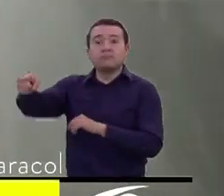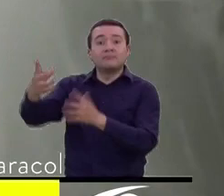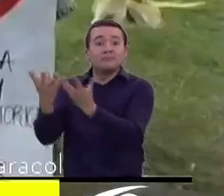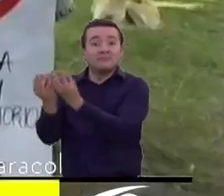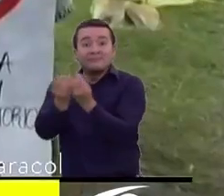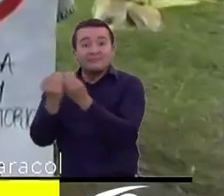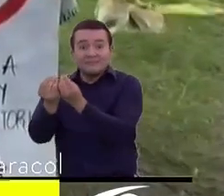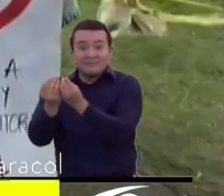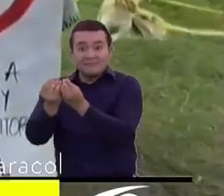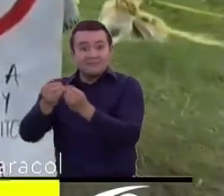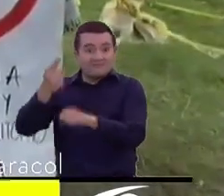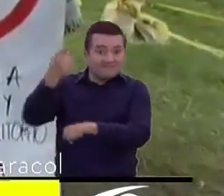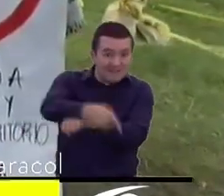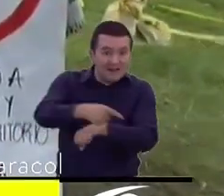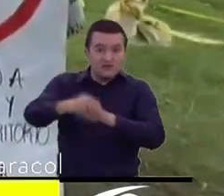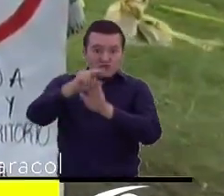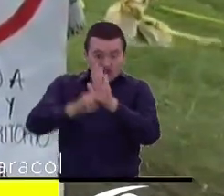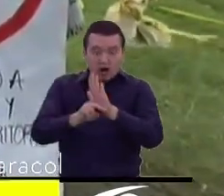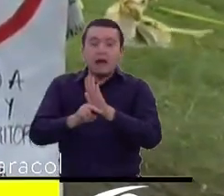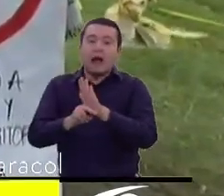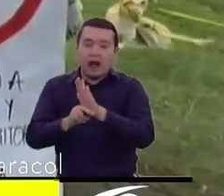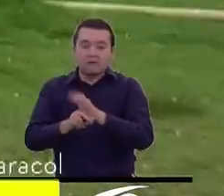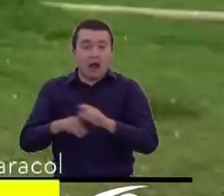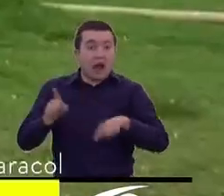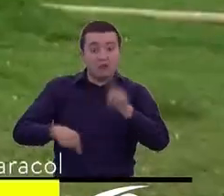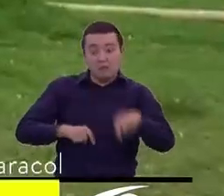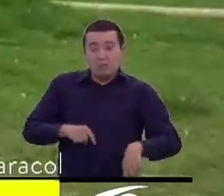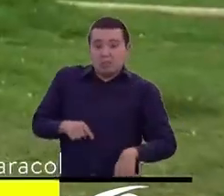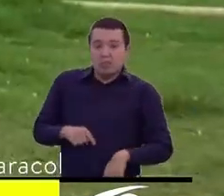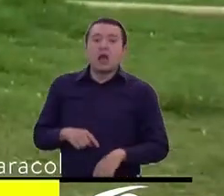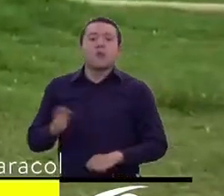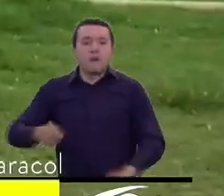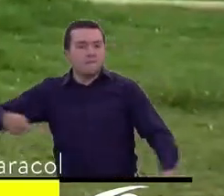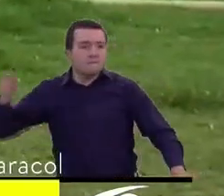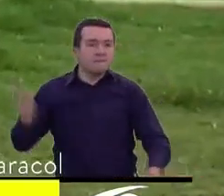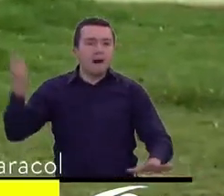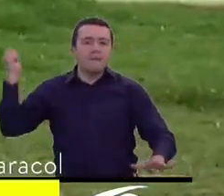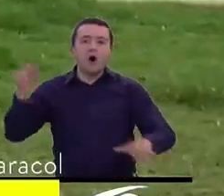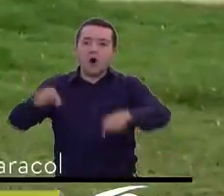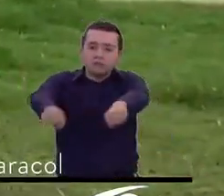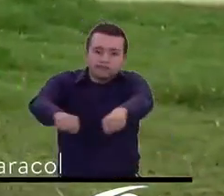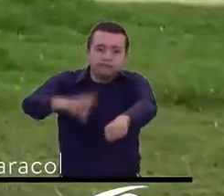sometidos a rituales de armonización, que pueden incluir fuete, cepo y calabozo.